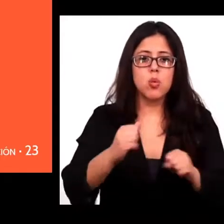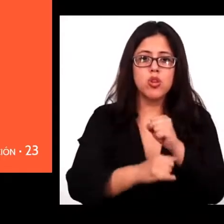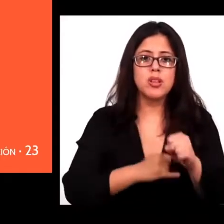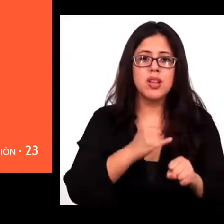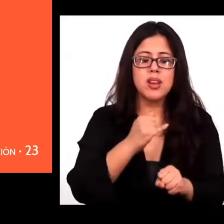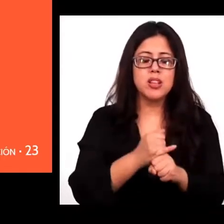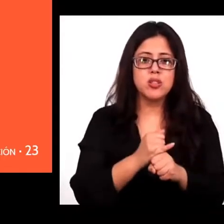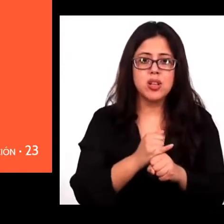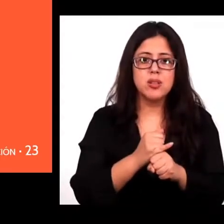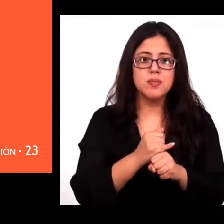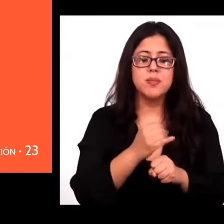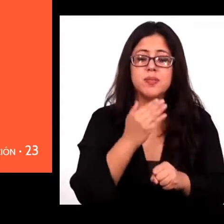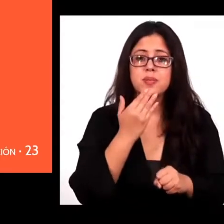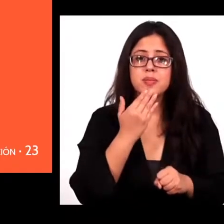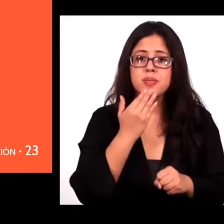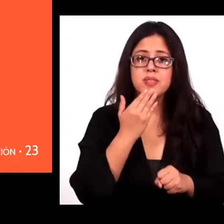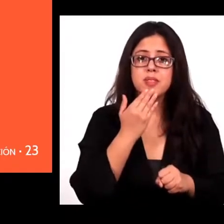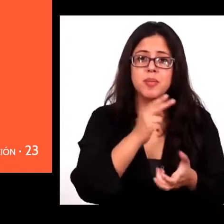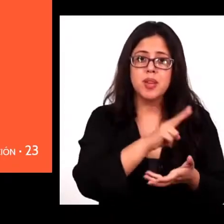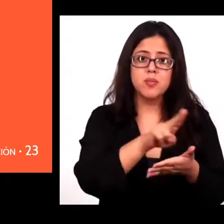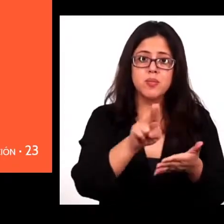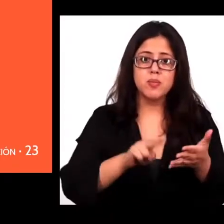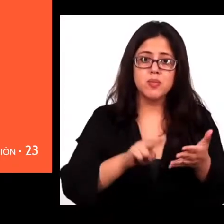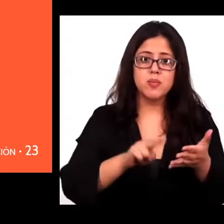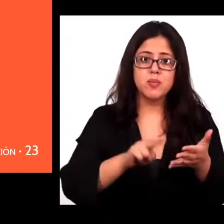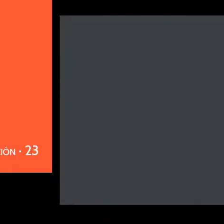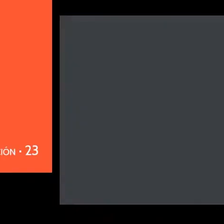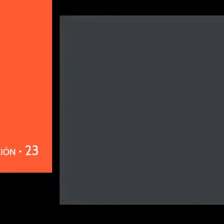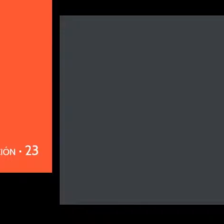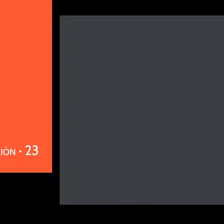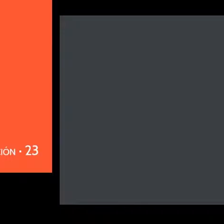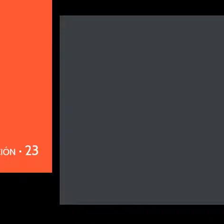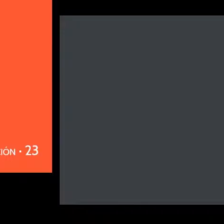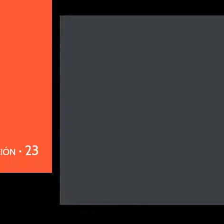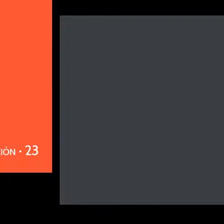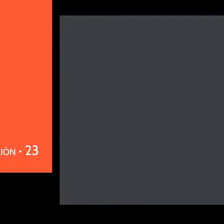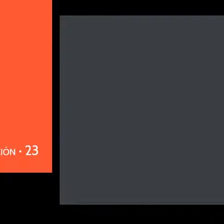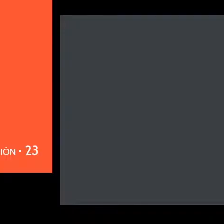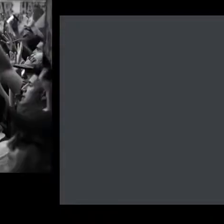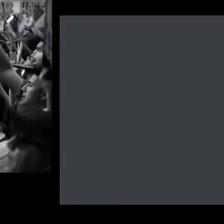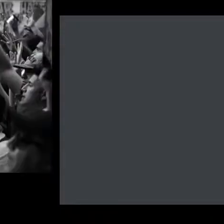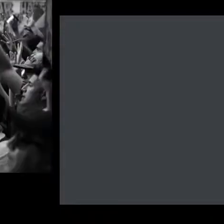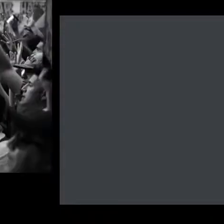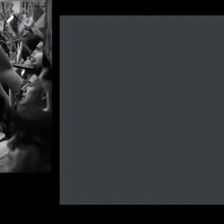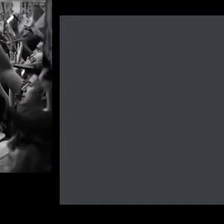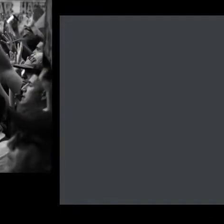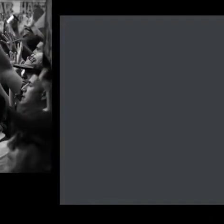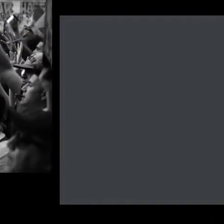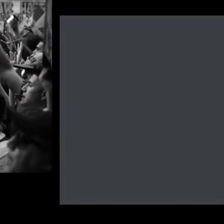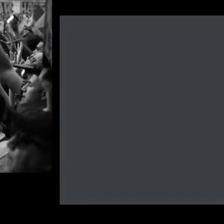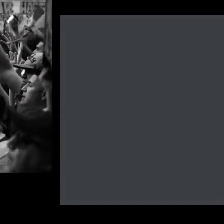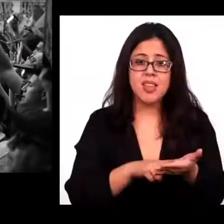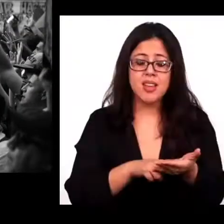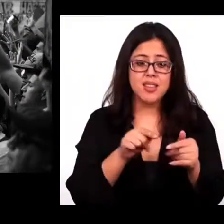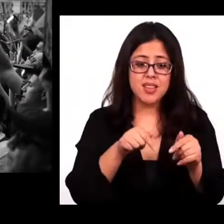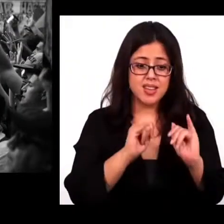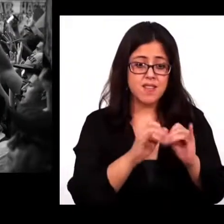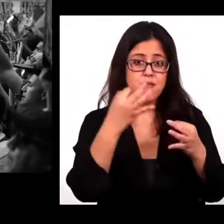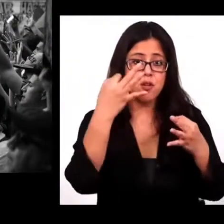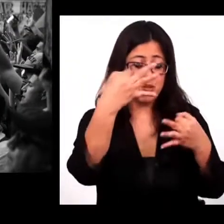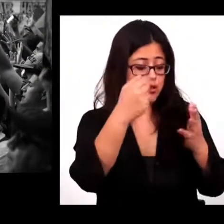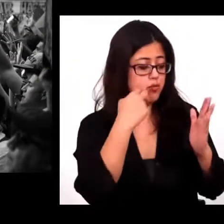incluyendo, por cierto, la Convención sobre los Derechos del Niño. En relación con la Comisión de Verdad, en este informe encontrarán